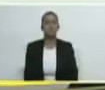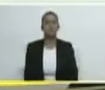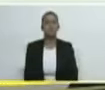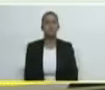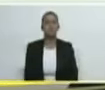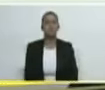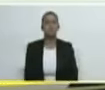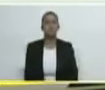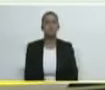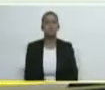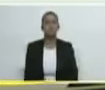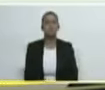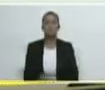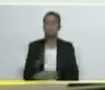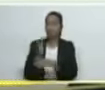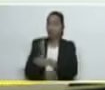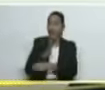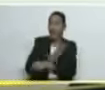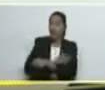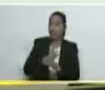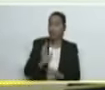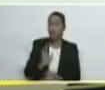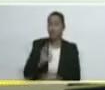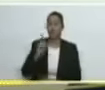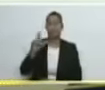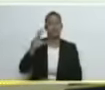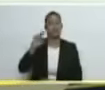Ante el CNE,